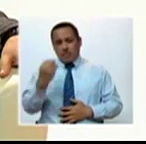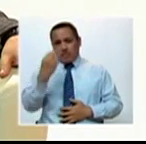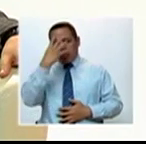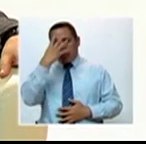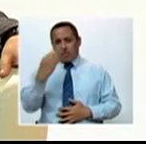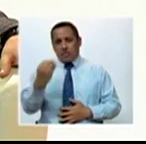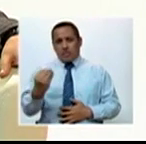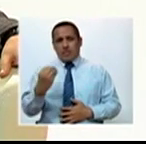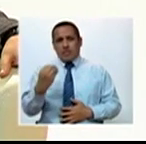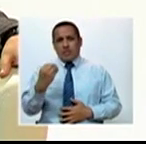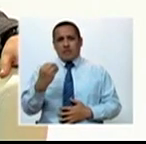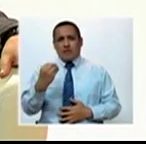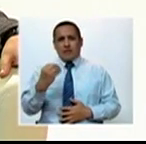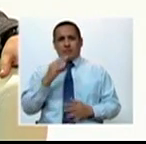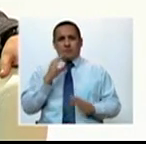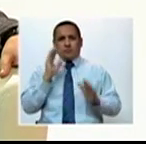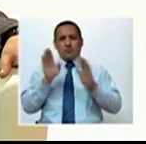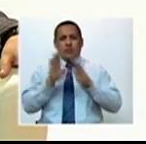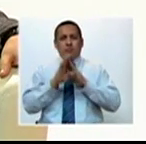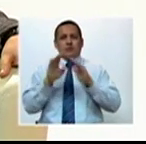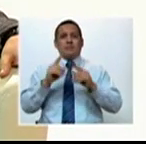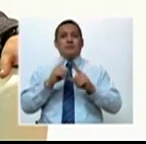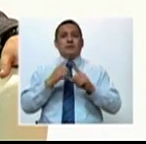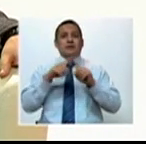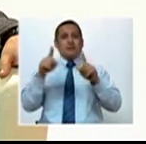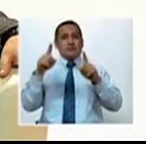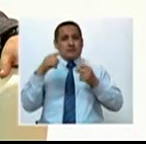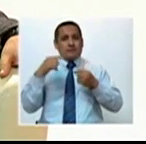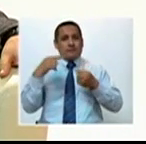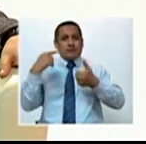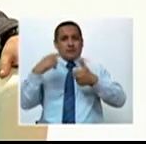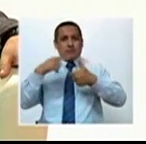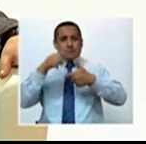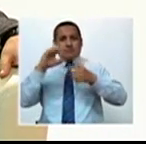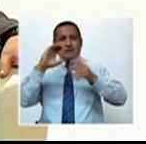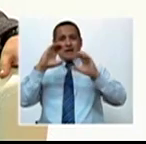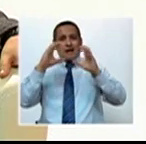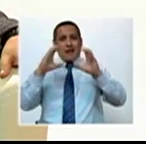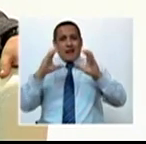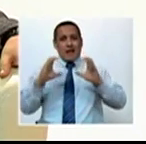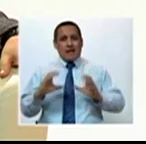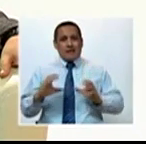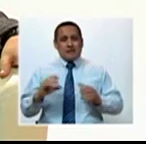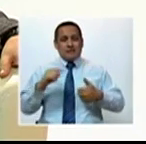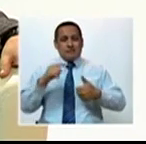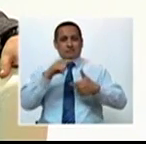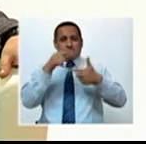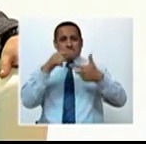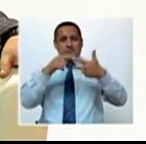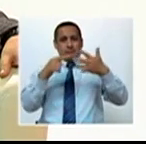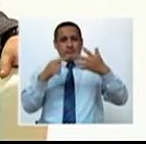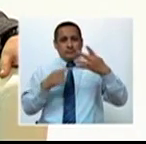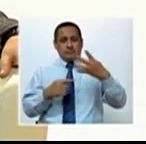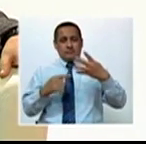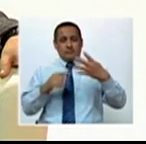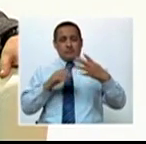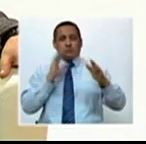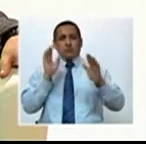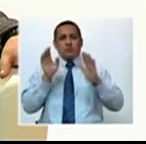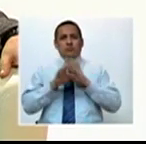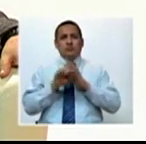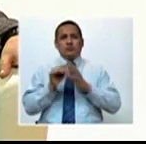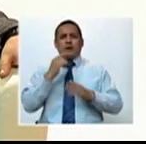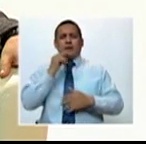donde hay criterios clínicos en el diagnóstico para establecer quién es un adicto.